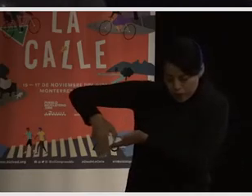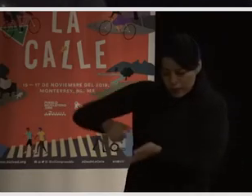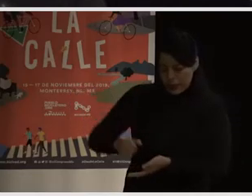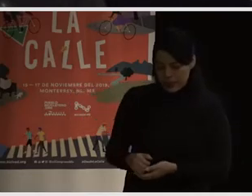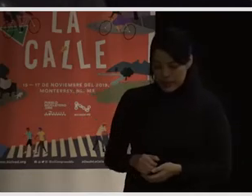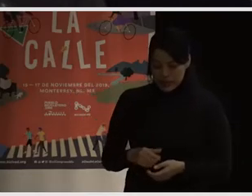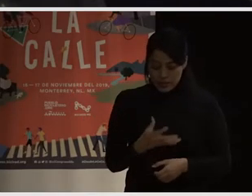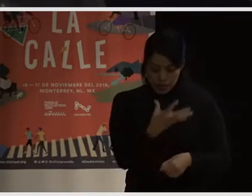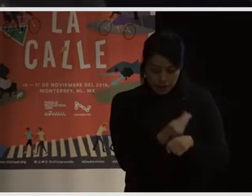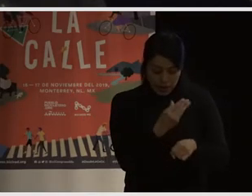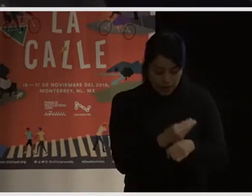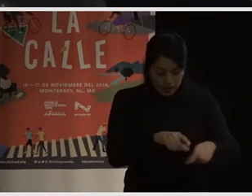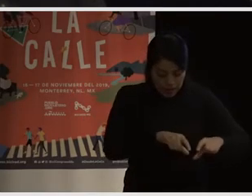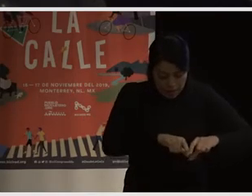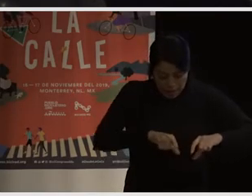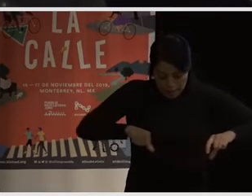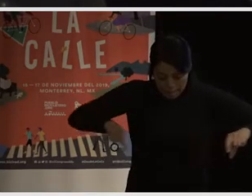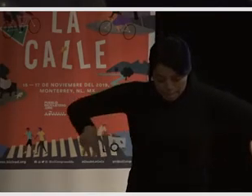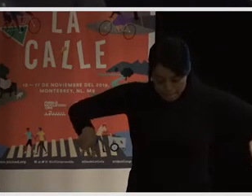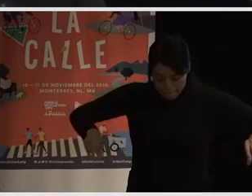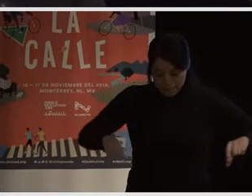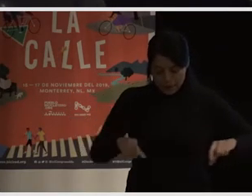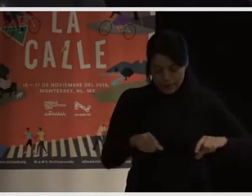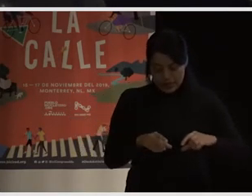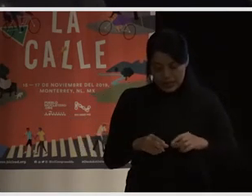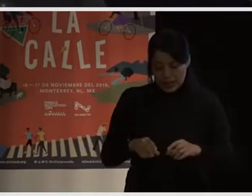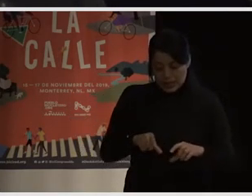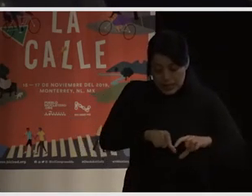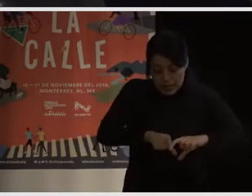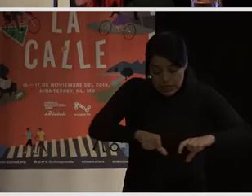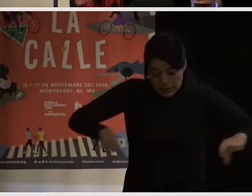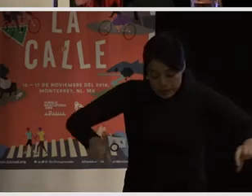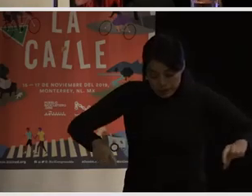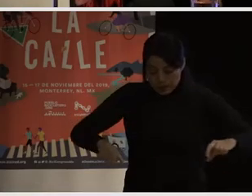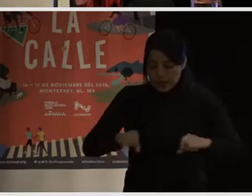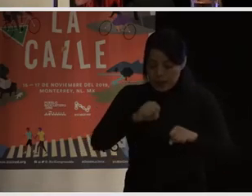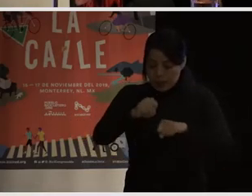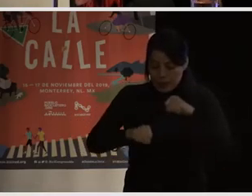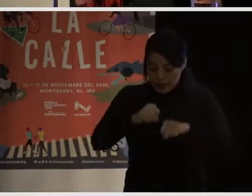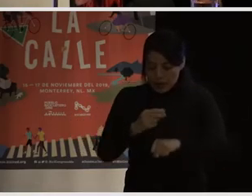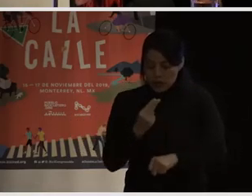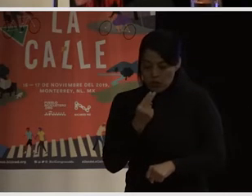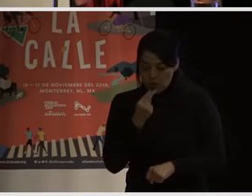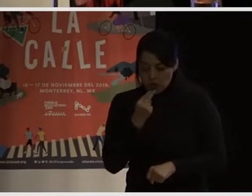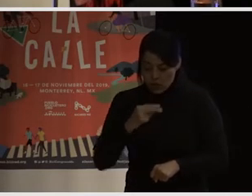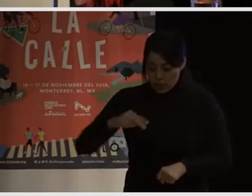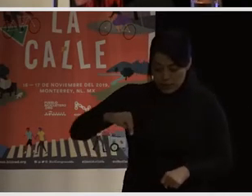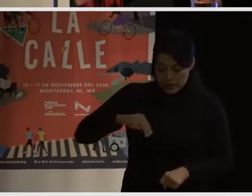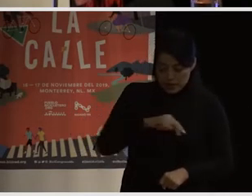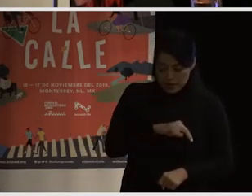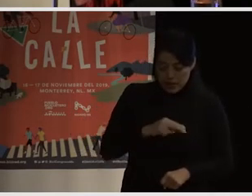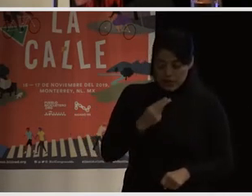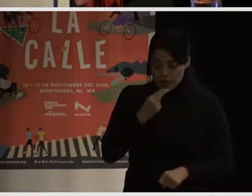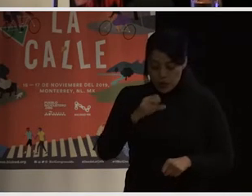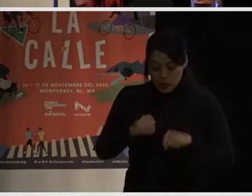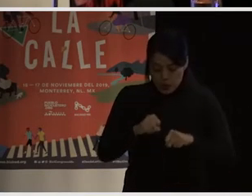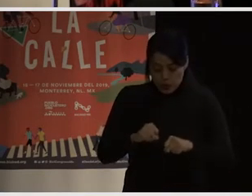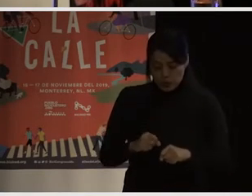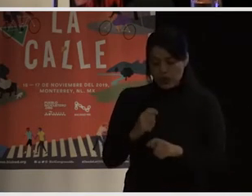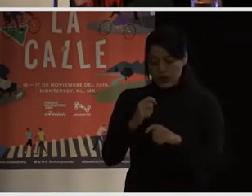banquetas y ciclovía a todo lo largo de periféricos son 41 kilómetros de brt con una proyección de transporte eléctrico y